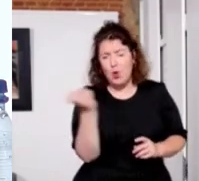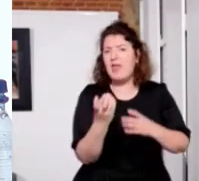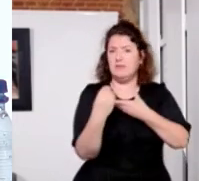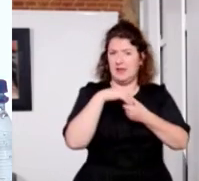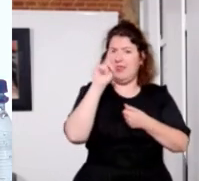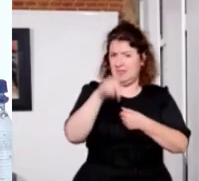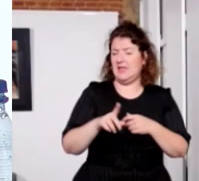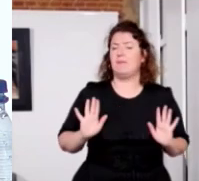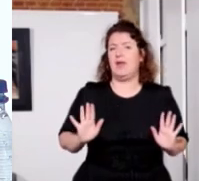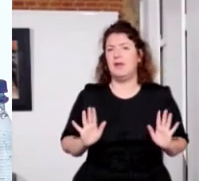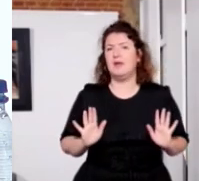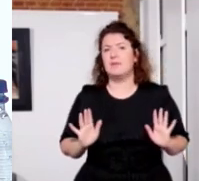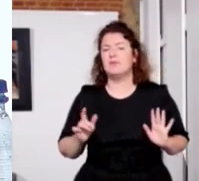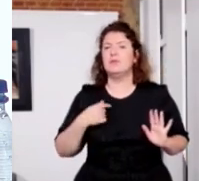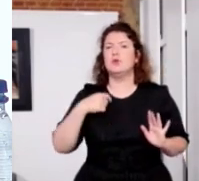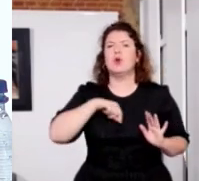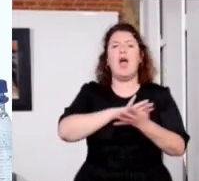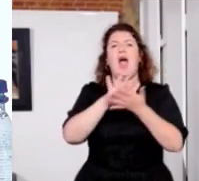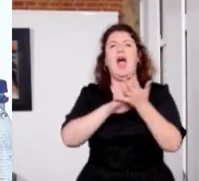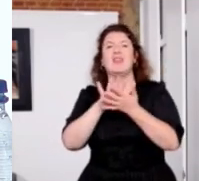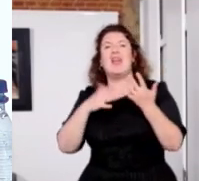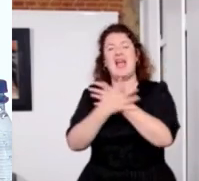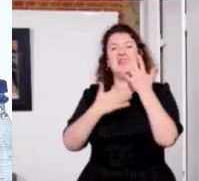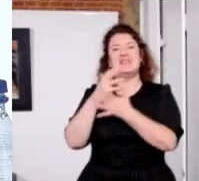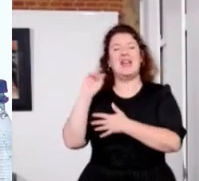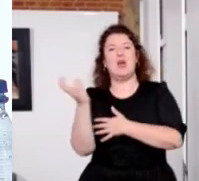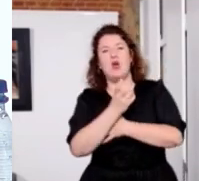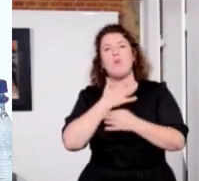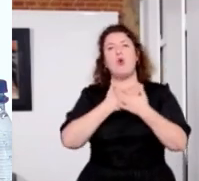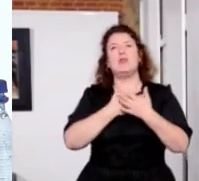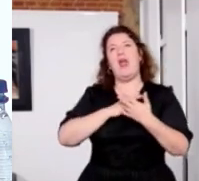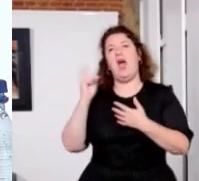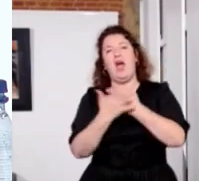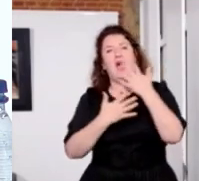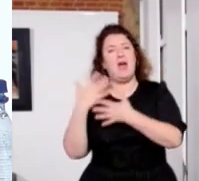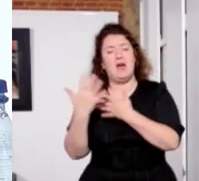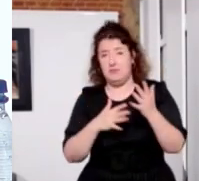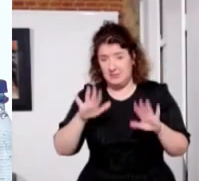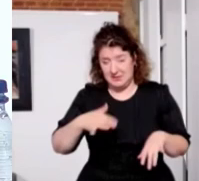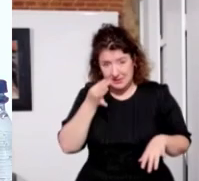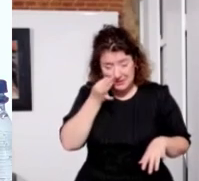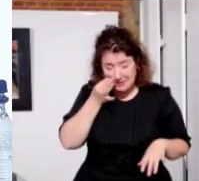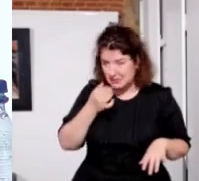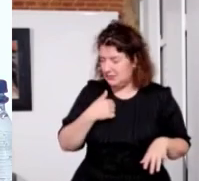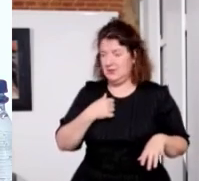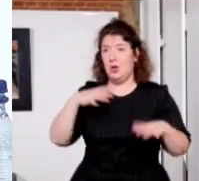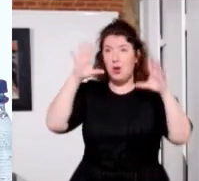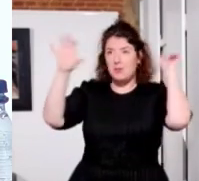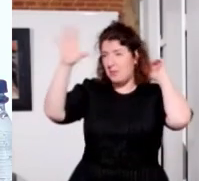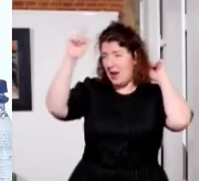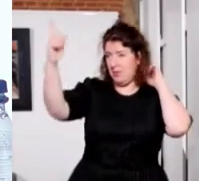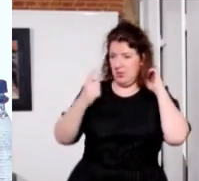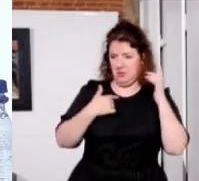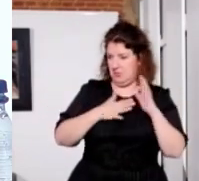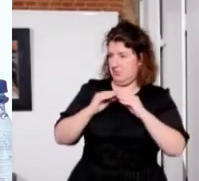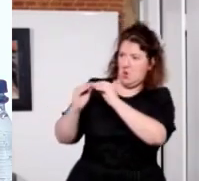también del voluntariado, ¿no? A veces hablamos mucho de la heterogeneidad y pluralidad del mundo voluntariado, y si viniera un marciano nos vería más iguales de lo que nos creemos,